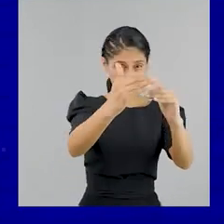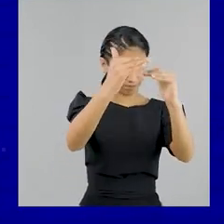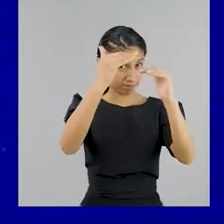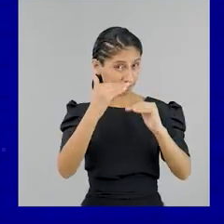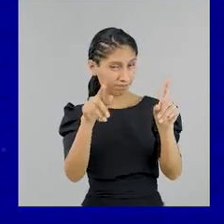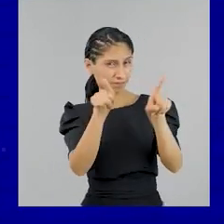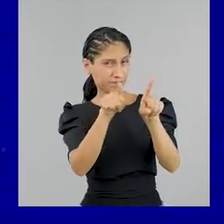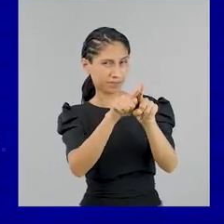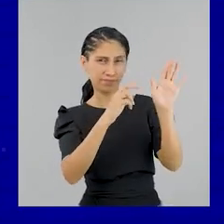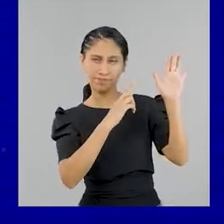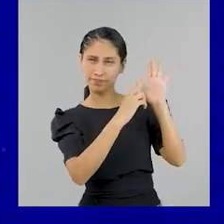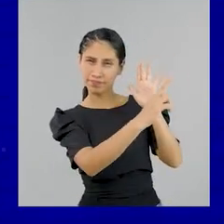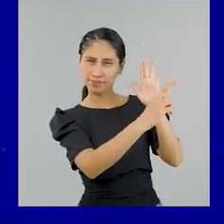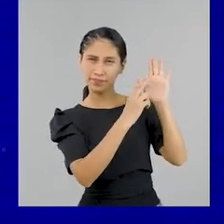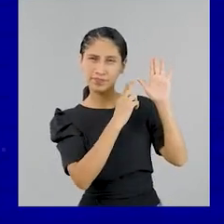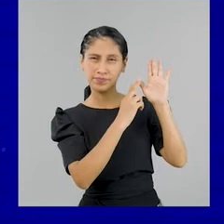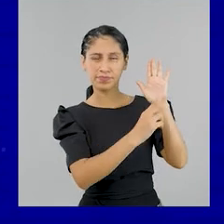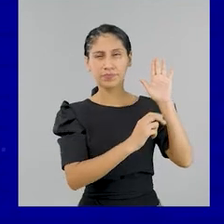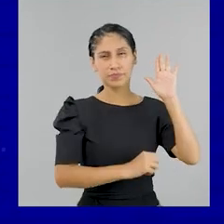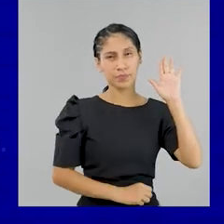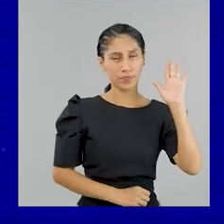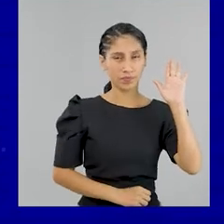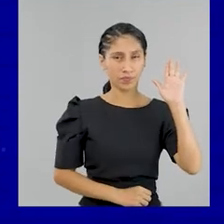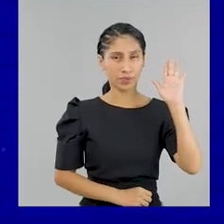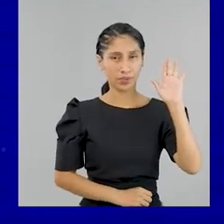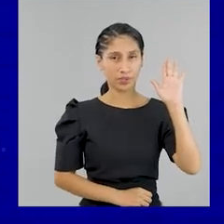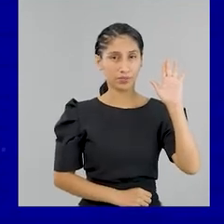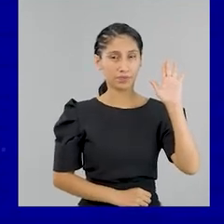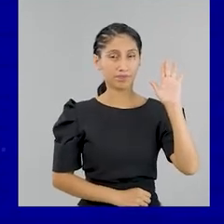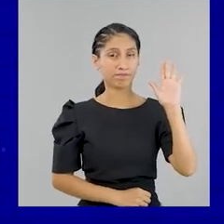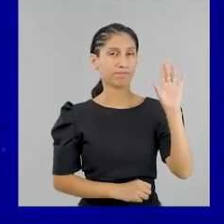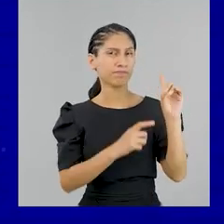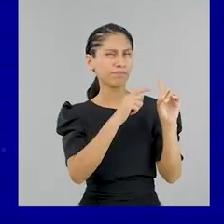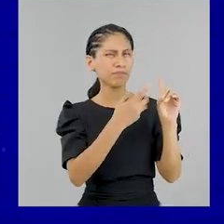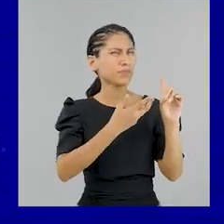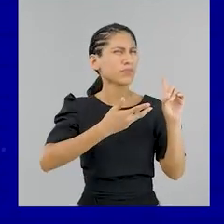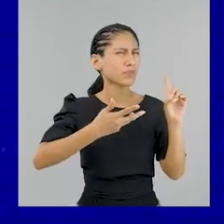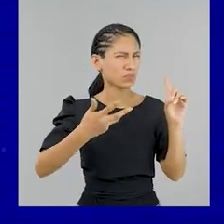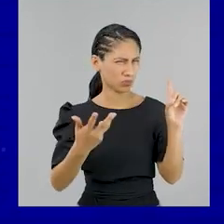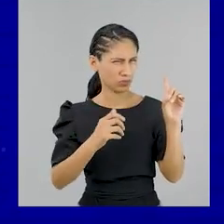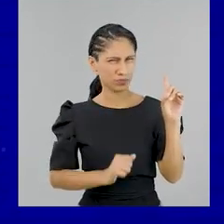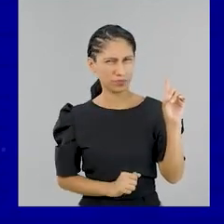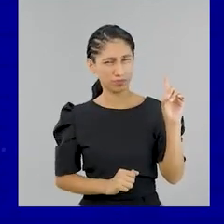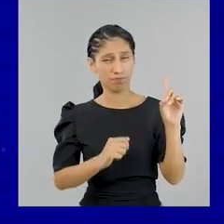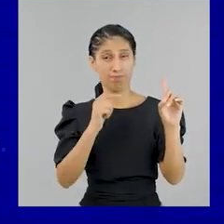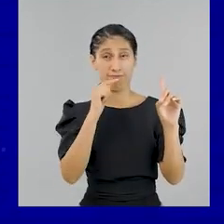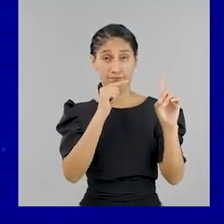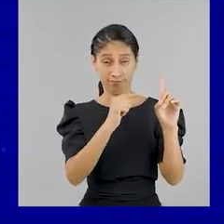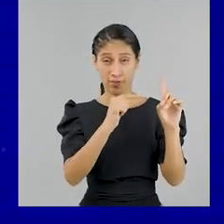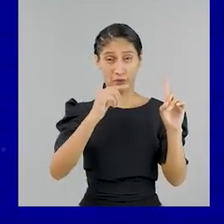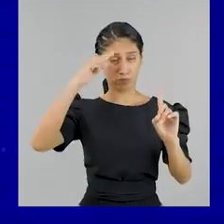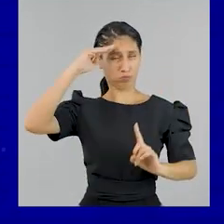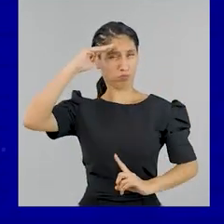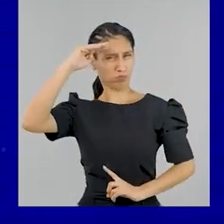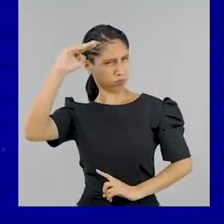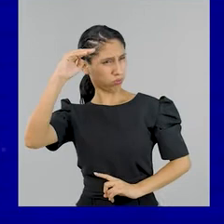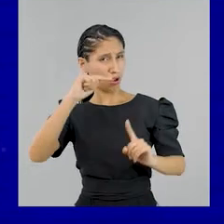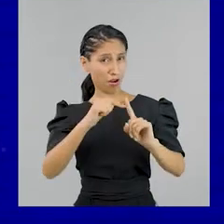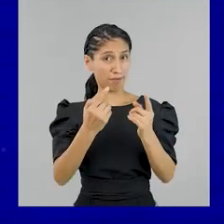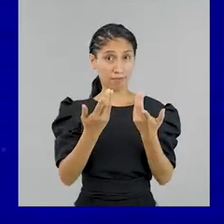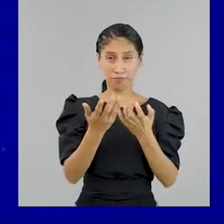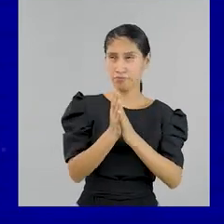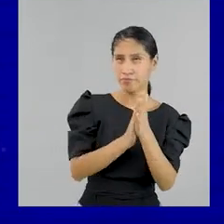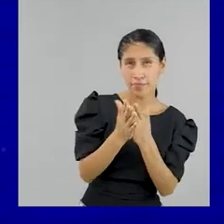tiene deseos de realizar reformas en su país. El militante no está señalado como la persona que solo